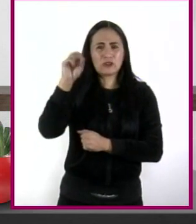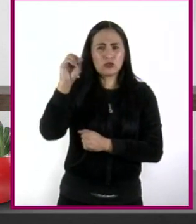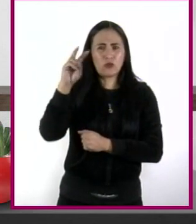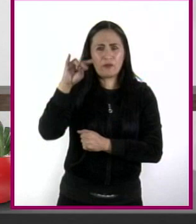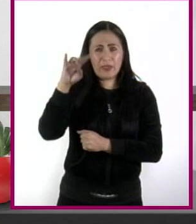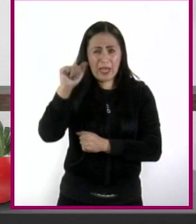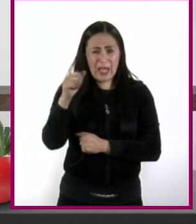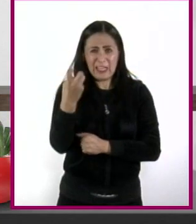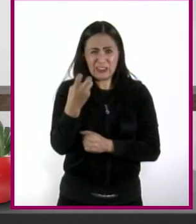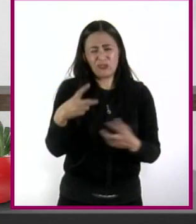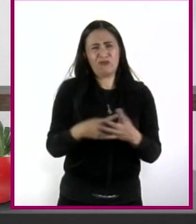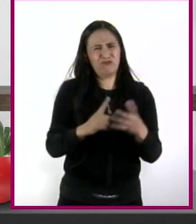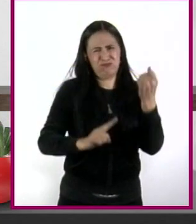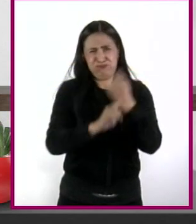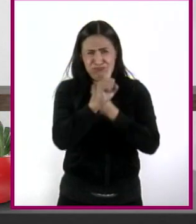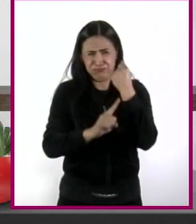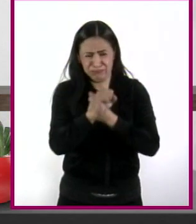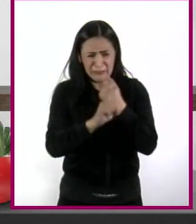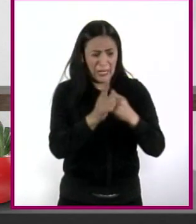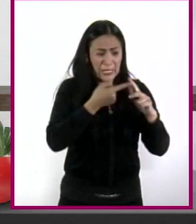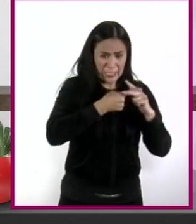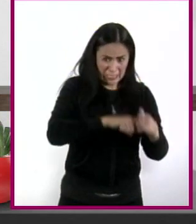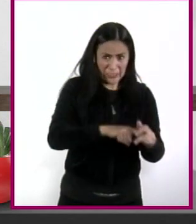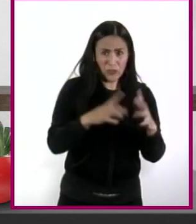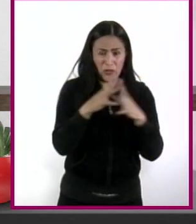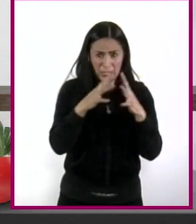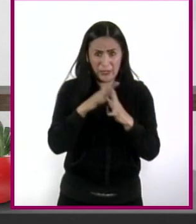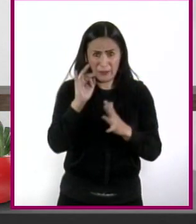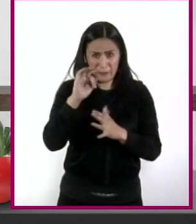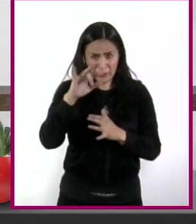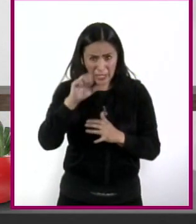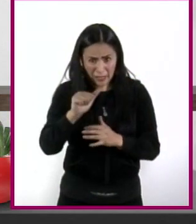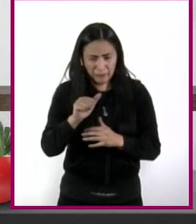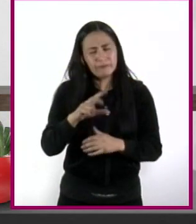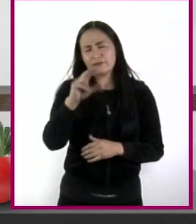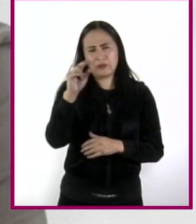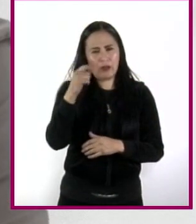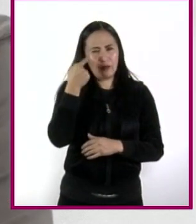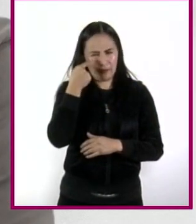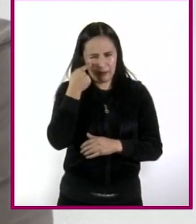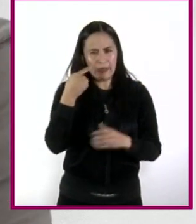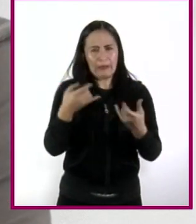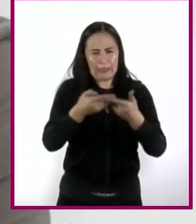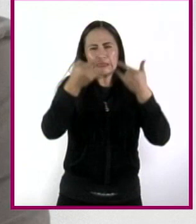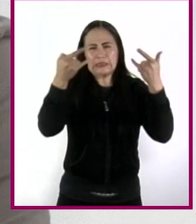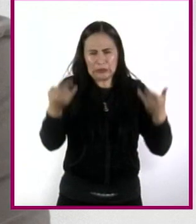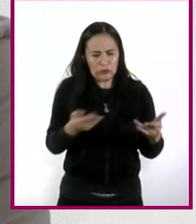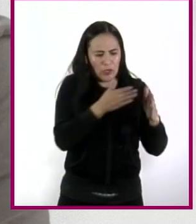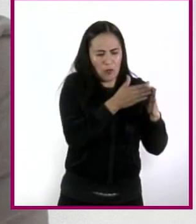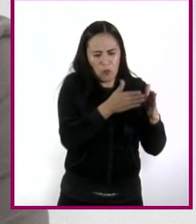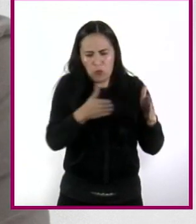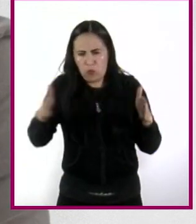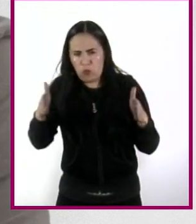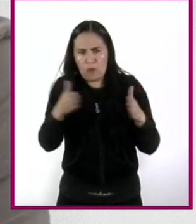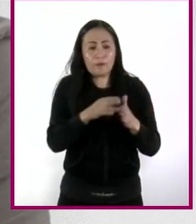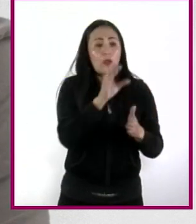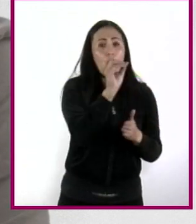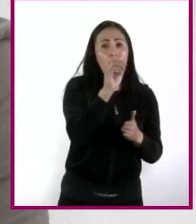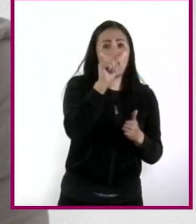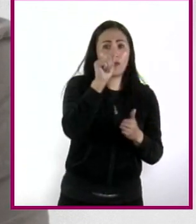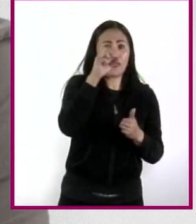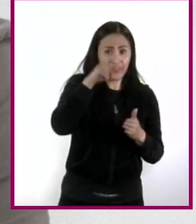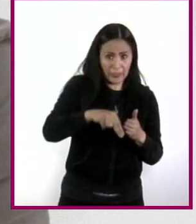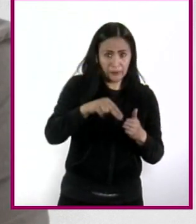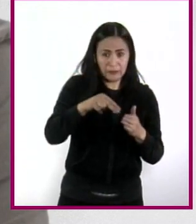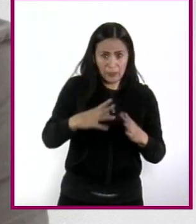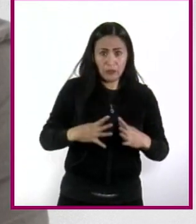que enmarcaron la Guerra Fría. Y para entenderlo mejor, revisemos la cronología de los hechos. Luego de la creación de la OTAN, la Unión